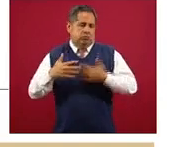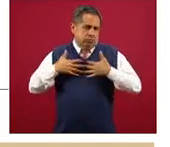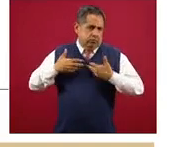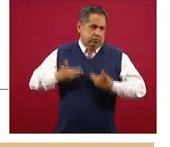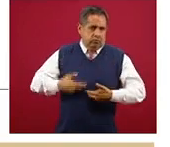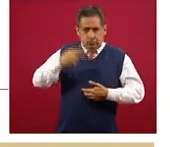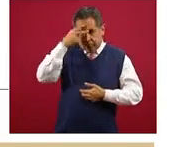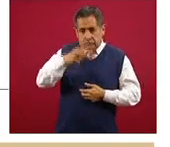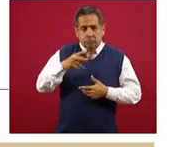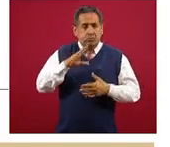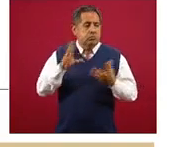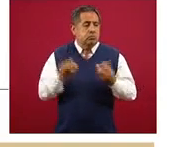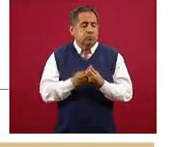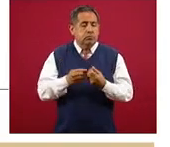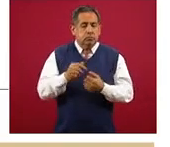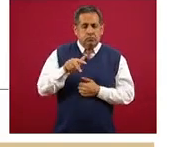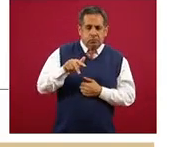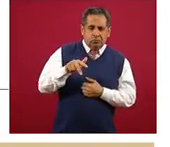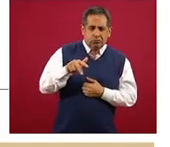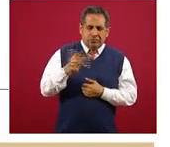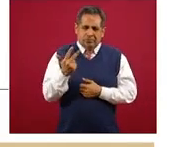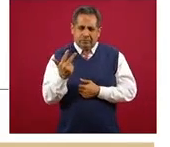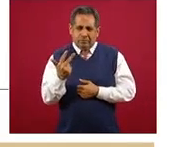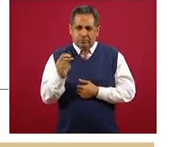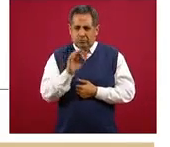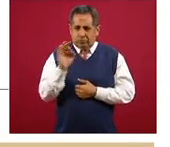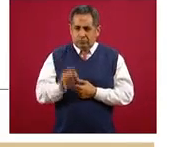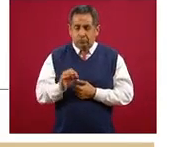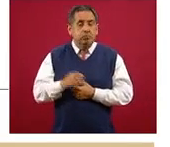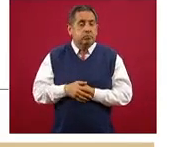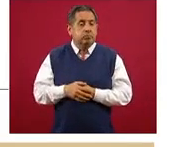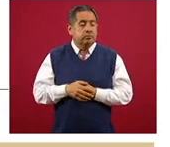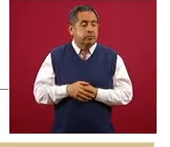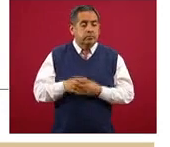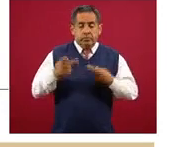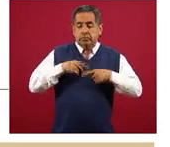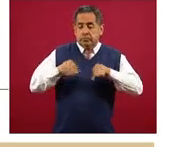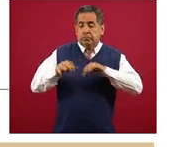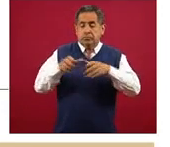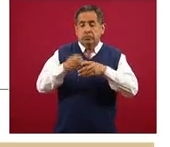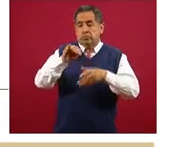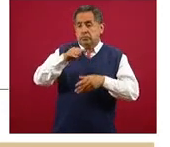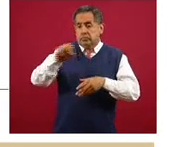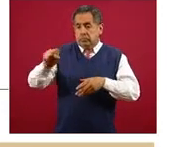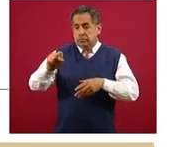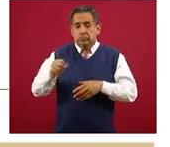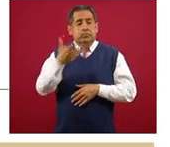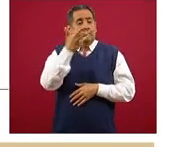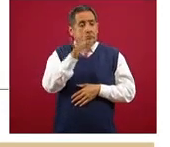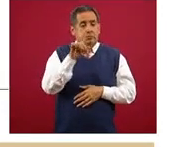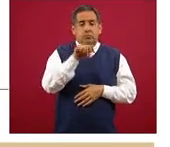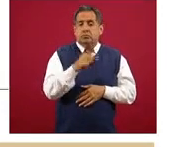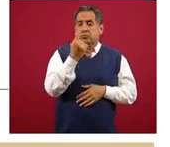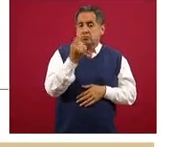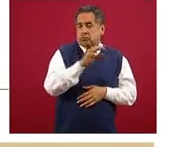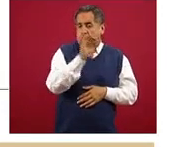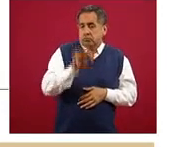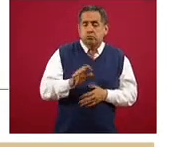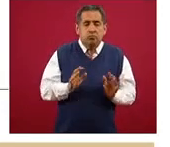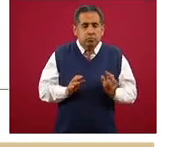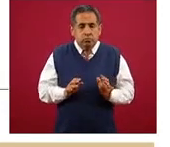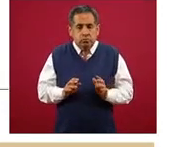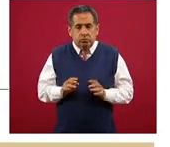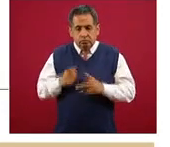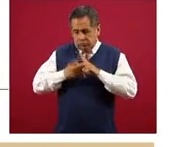Nosotros estamos en el 13%. Y los trabajadores IMSS en general en 10.1, con cifras actualizadas al